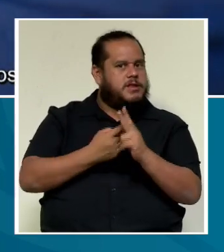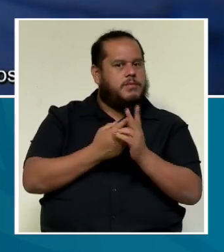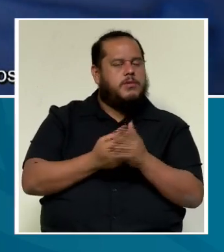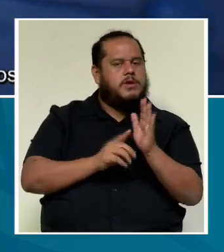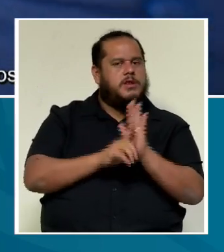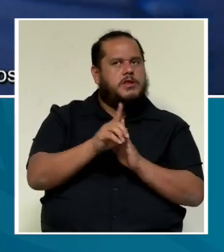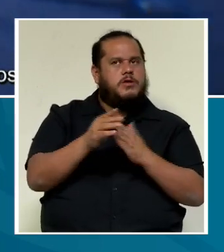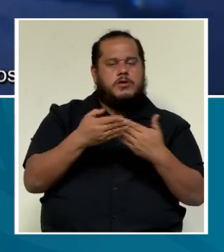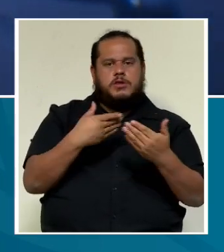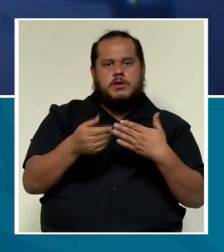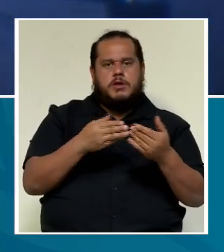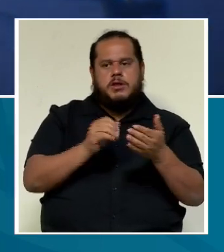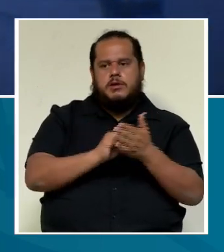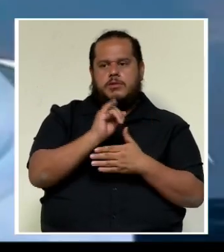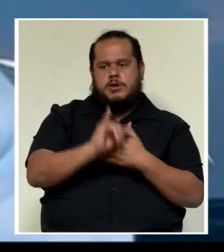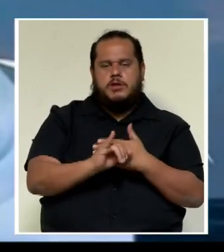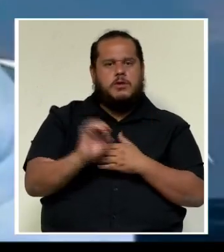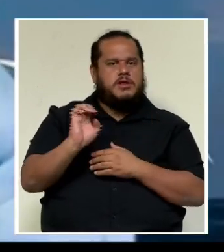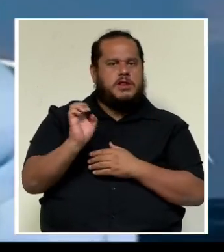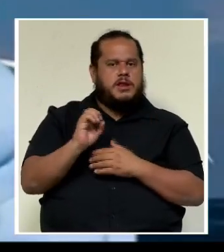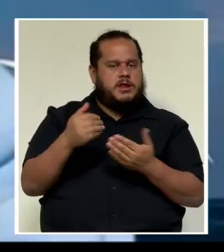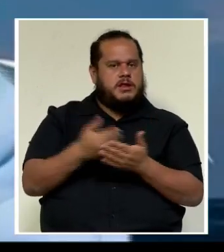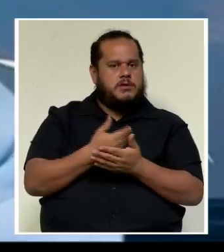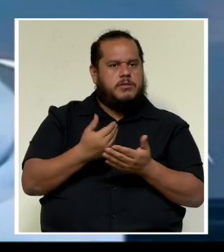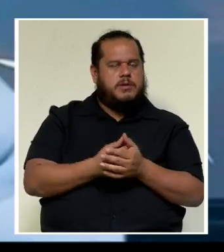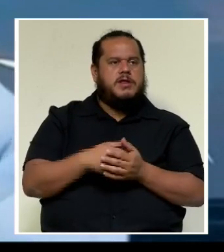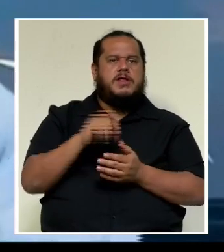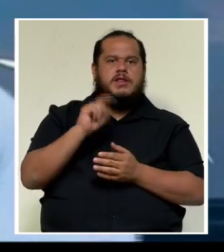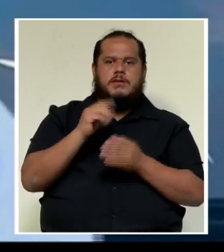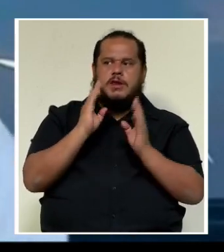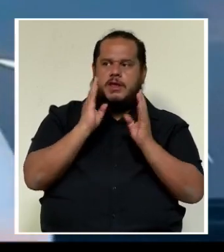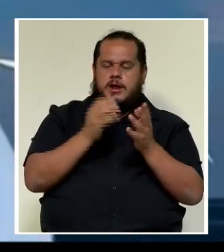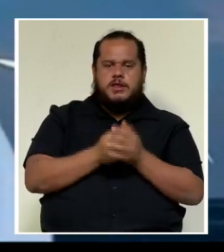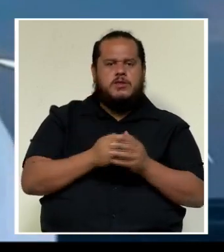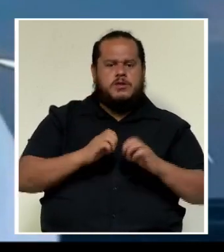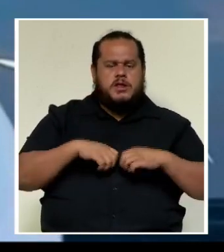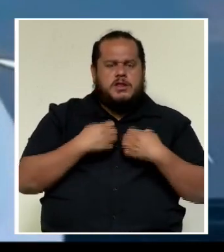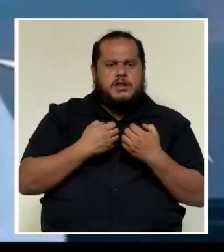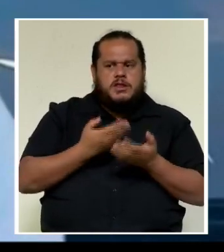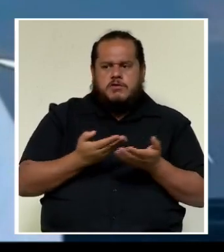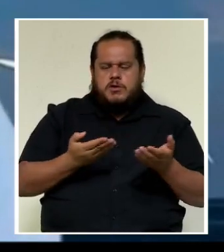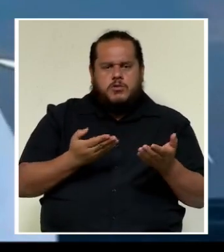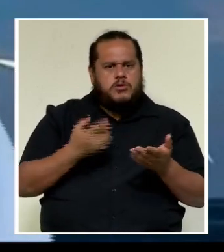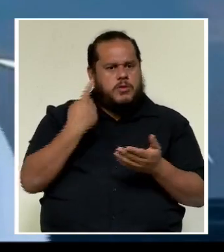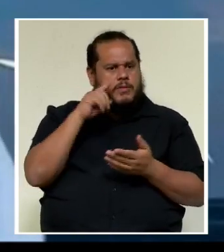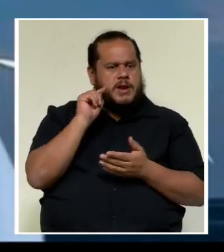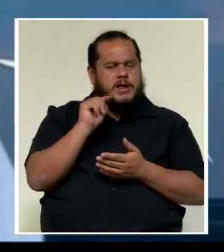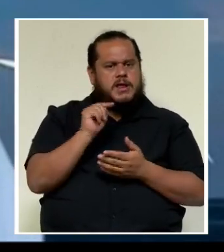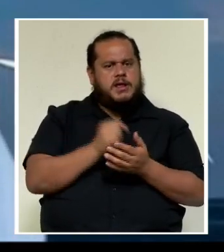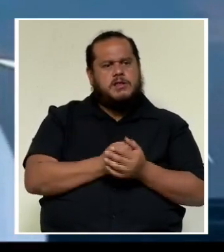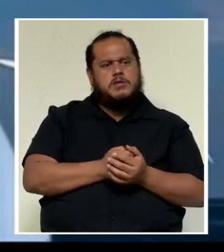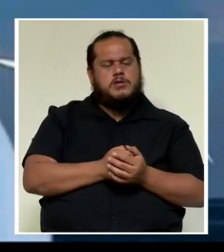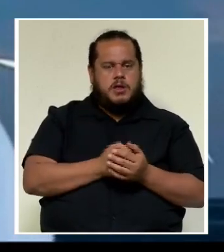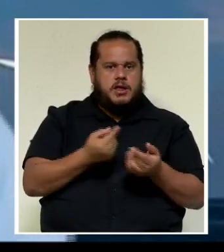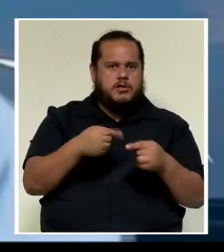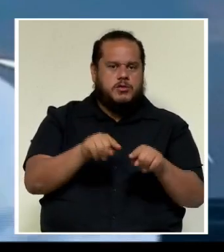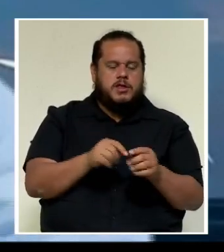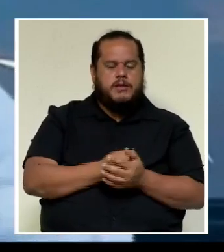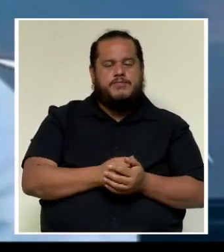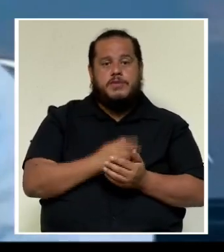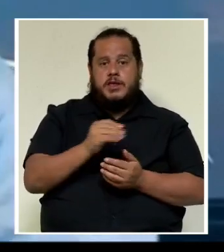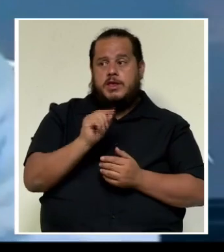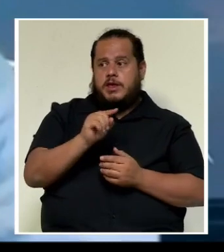desarrollo de cualquier proyecto de energías renovables pues debería darse donde existe el recurso disponible para que esto suceda.